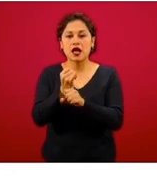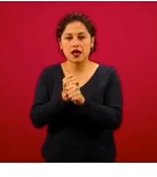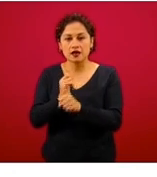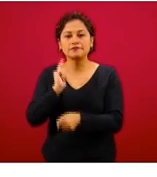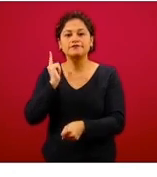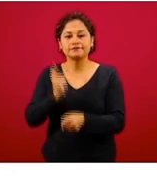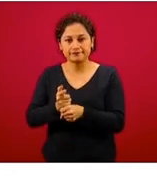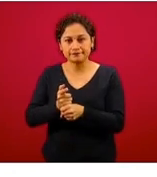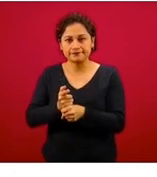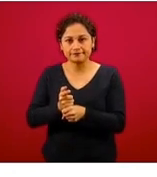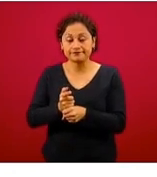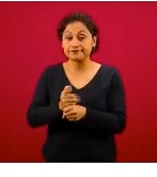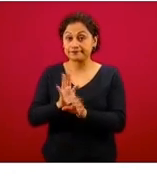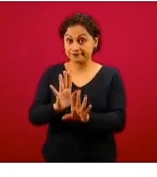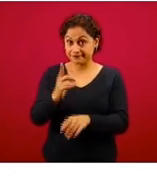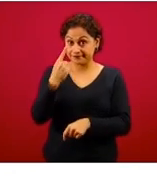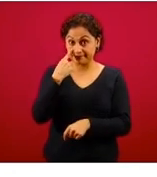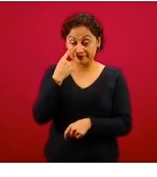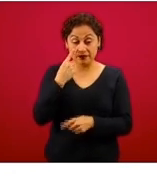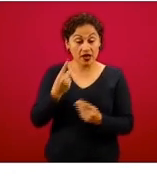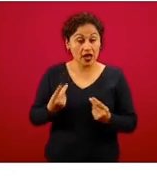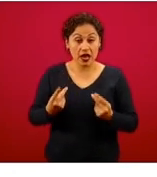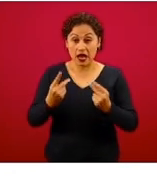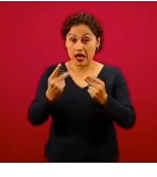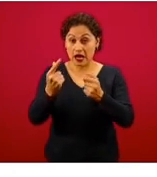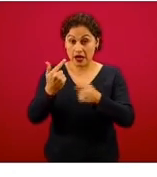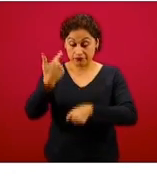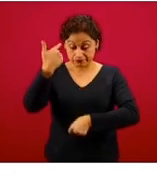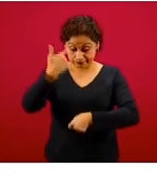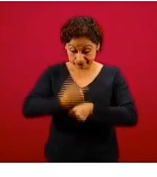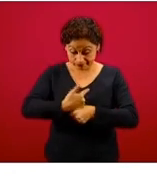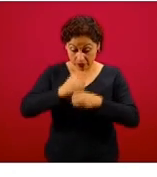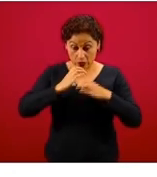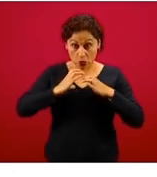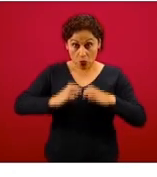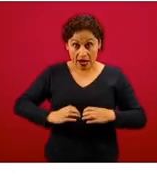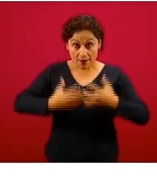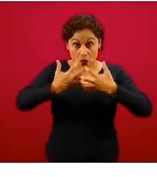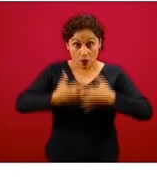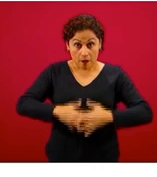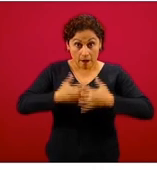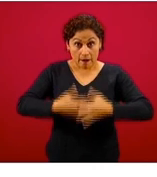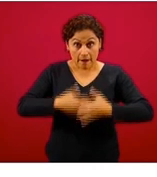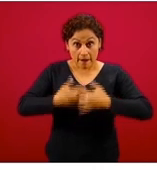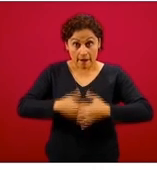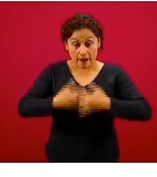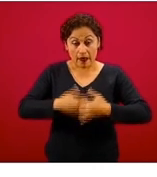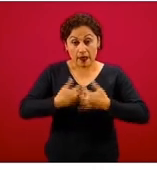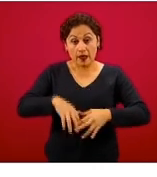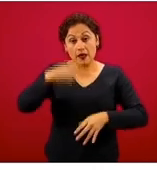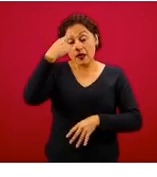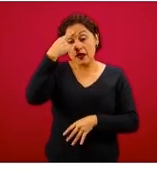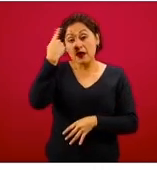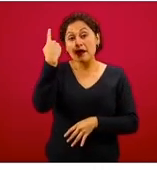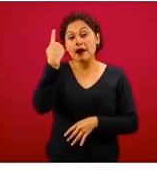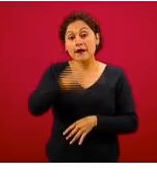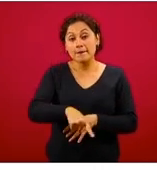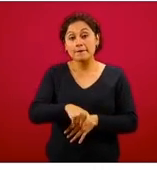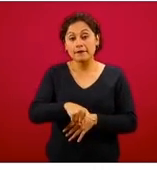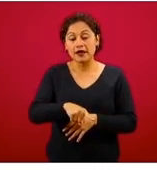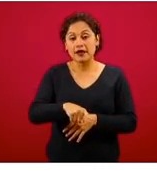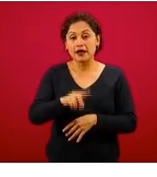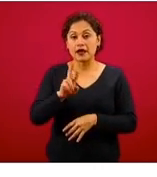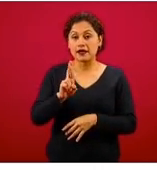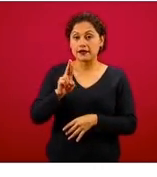importante the es actuar aquí donde está la fábrica, stages of donde the están virus los journey. elementos So the most específicos para important hacer que el RNA